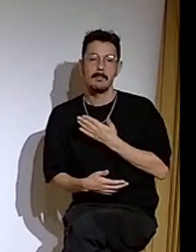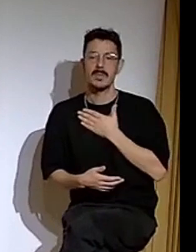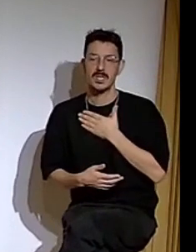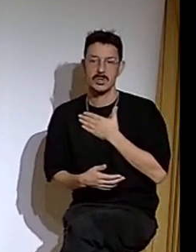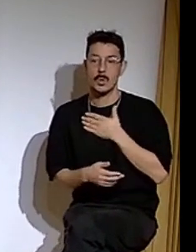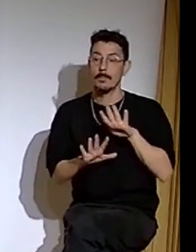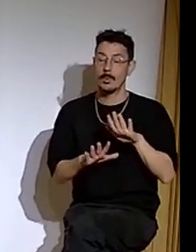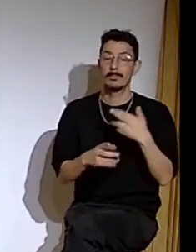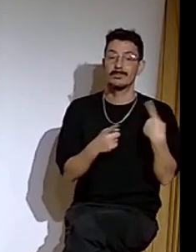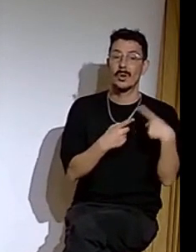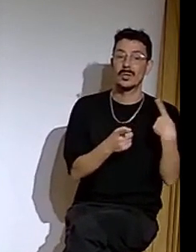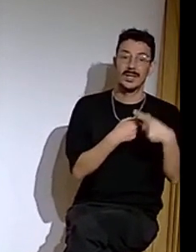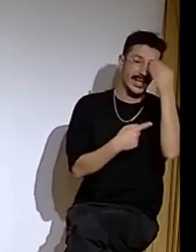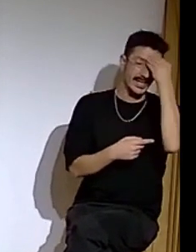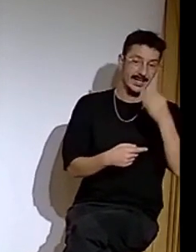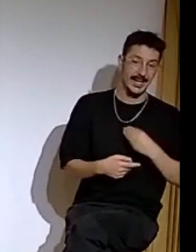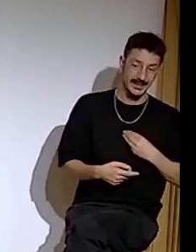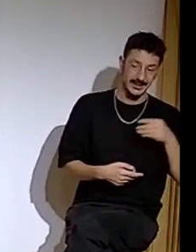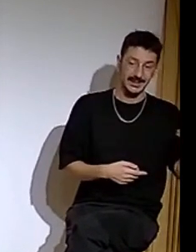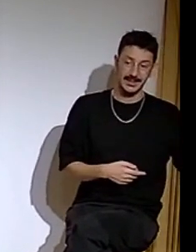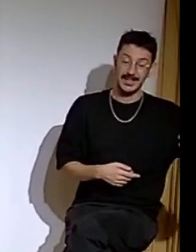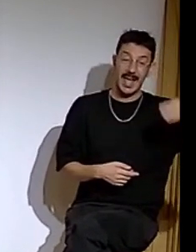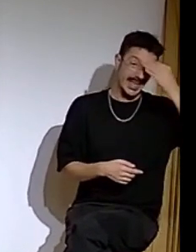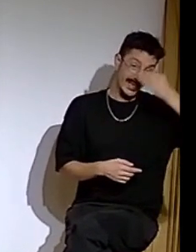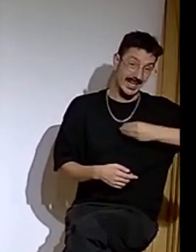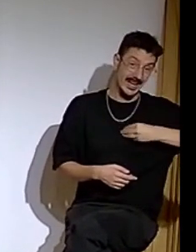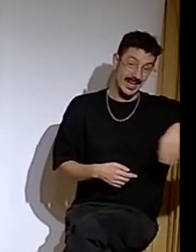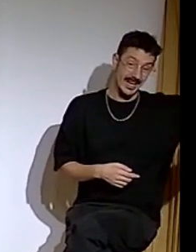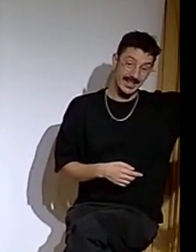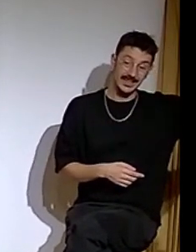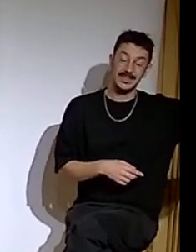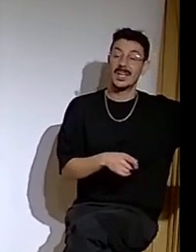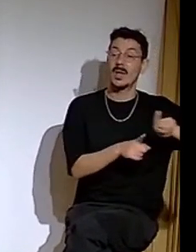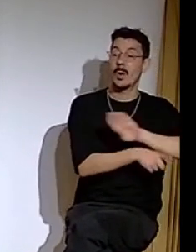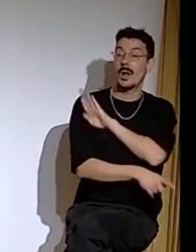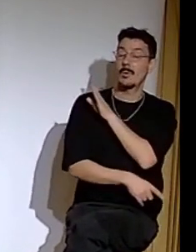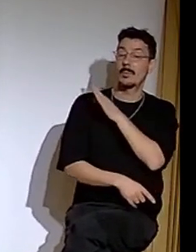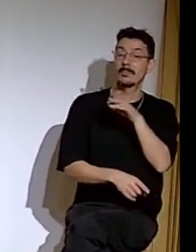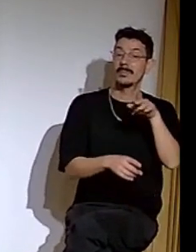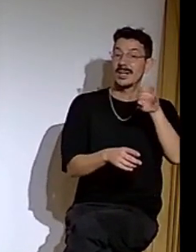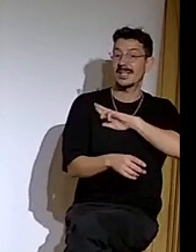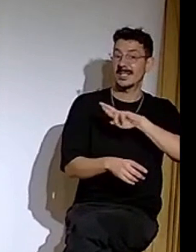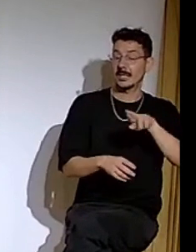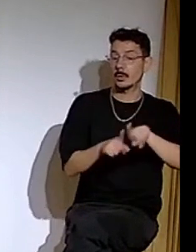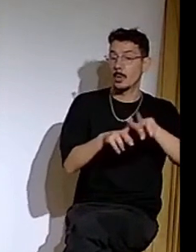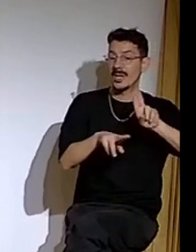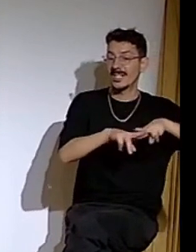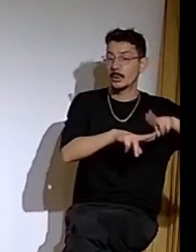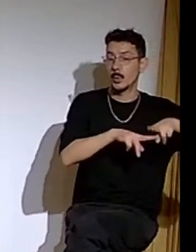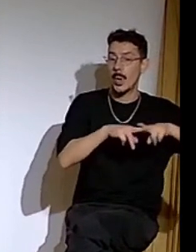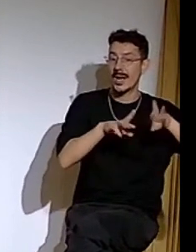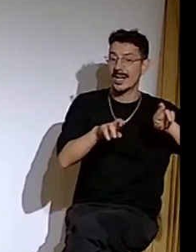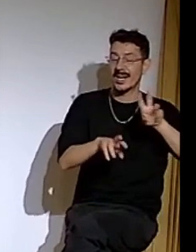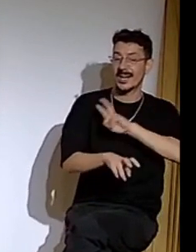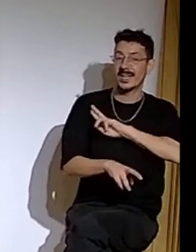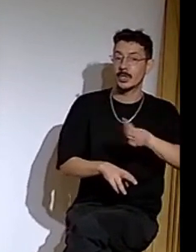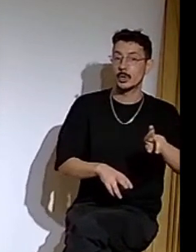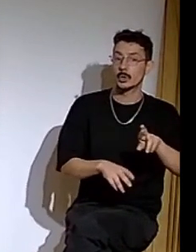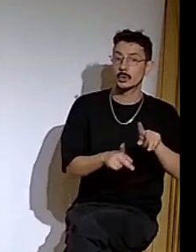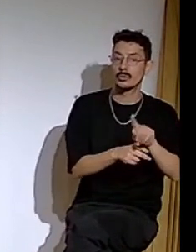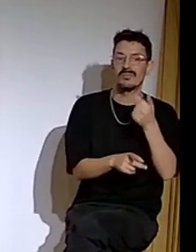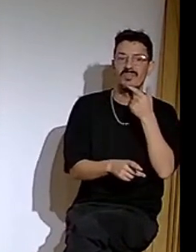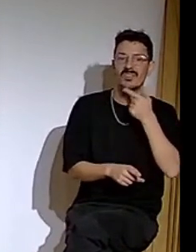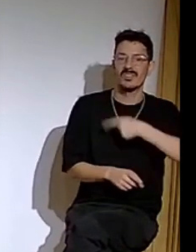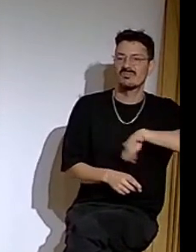o se apropió de rituales religiosos que luego fueron convertidos en lo que hoy conocemos